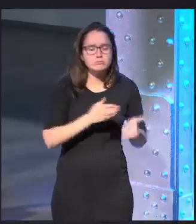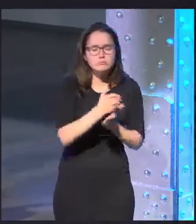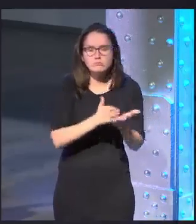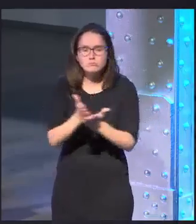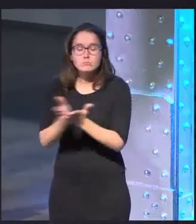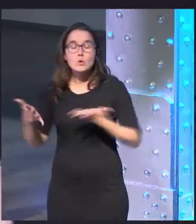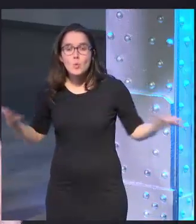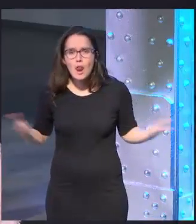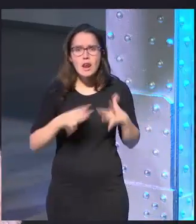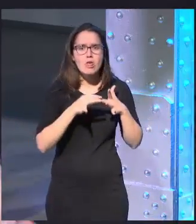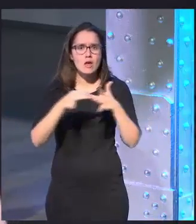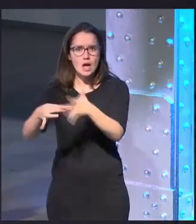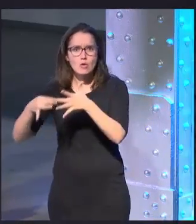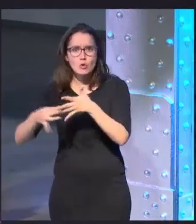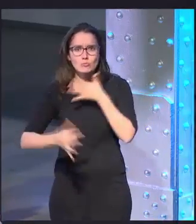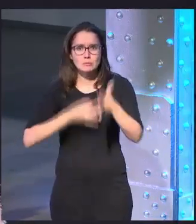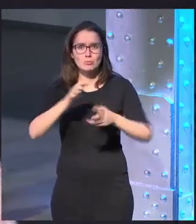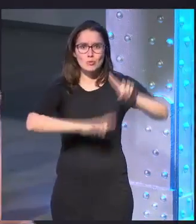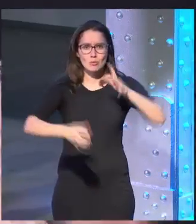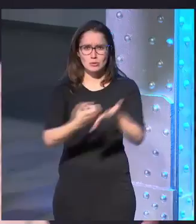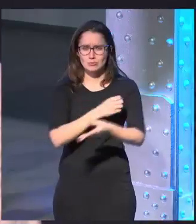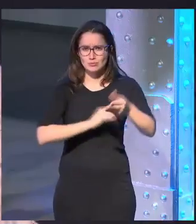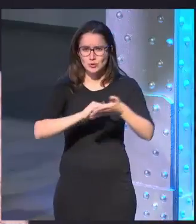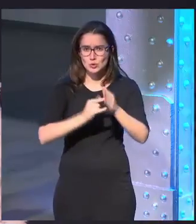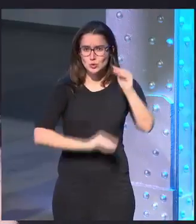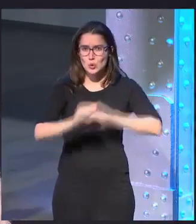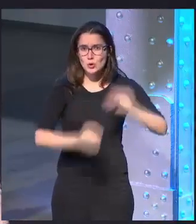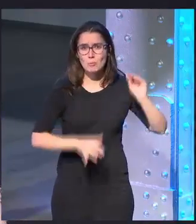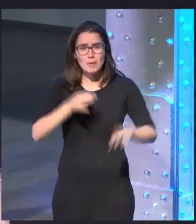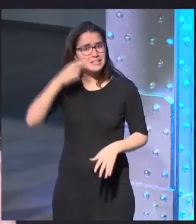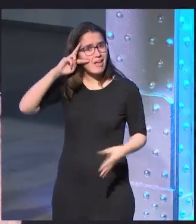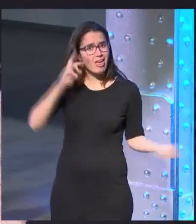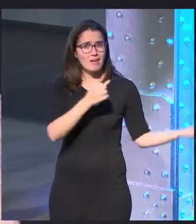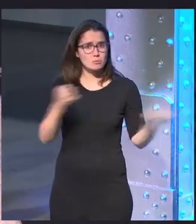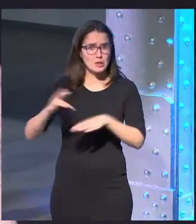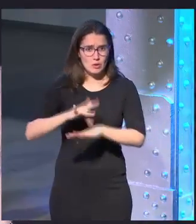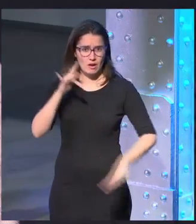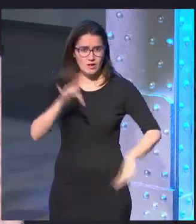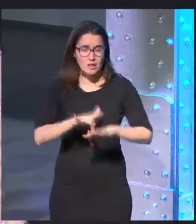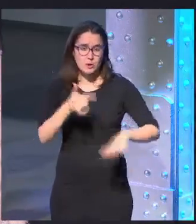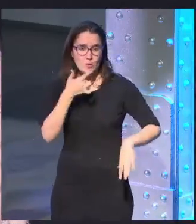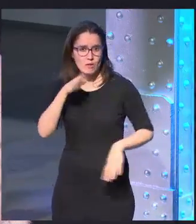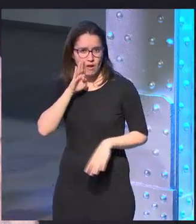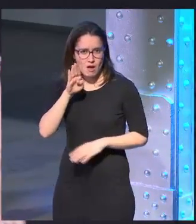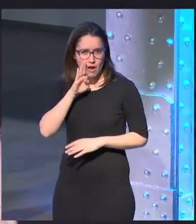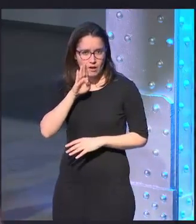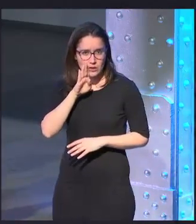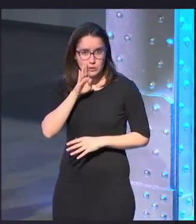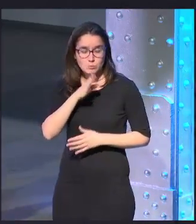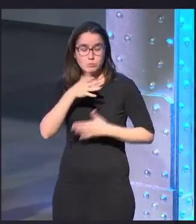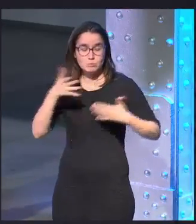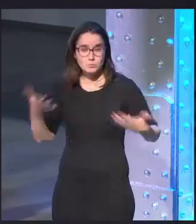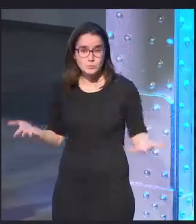tengan liderazgo y que solucionen estos problemas y que además sean expertos digitales. Pero como decía anteriormente,